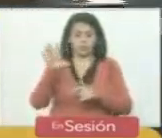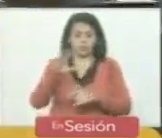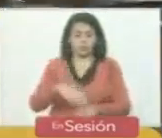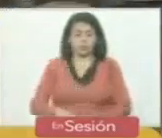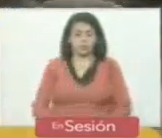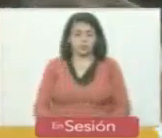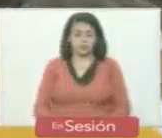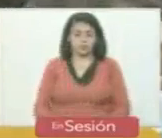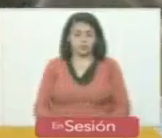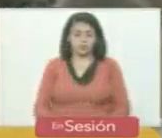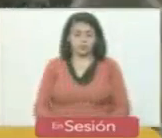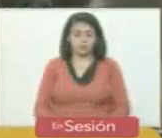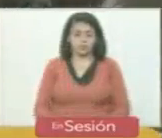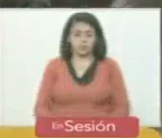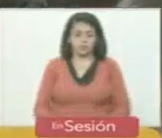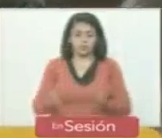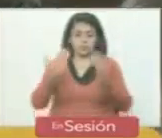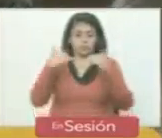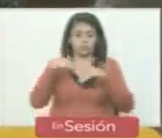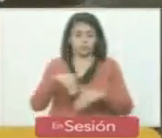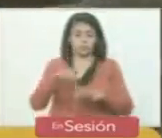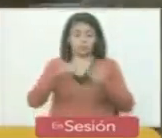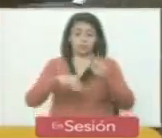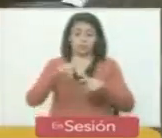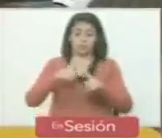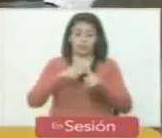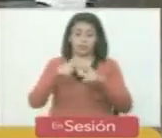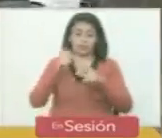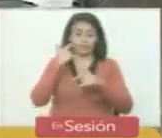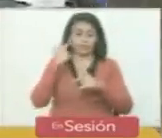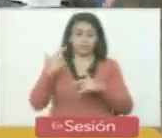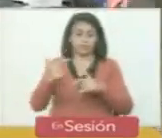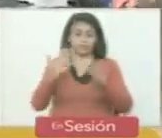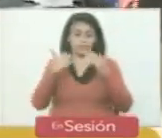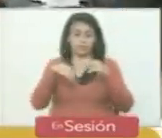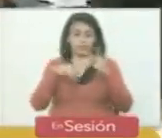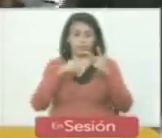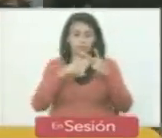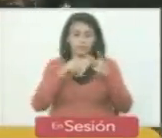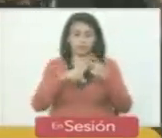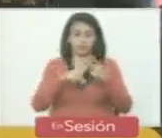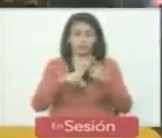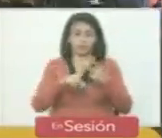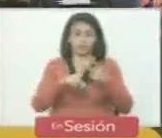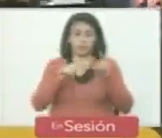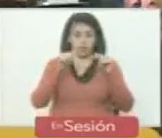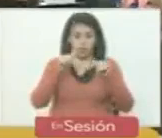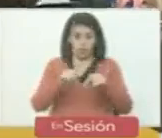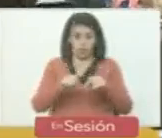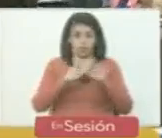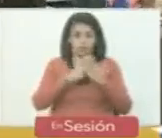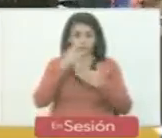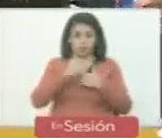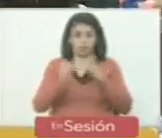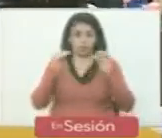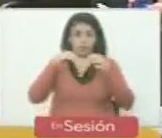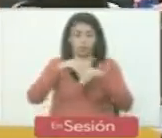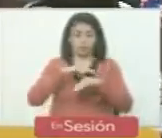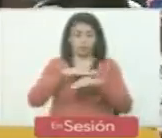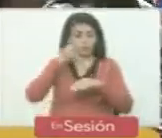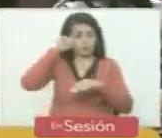debate. Siguiente punto, señora secretaria. Punto número 2 del orden del día, proyecto de acuerdo